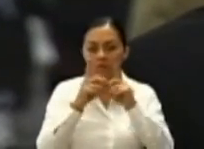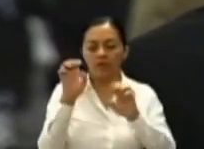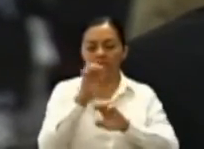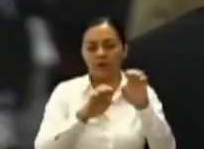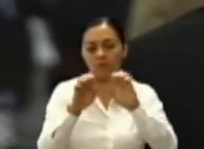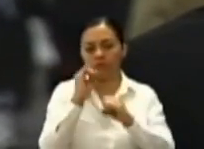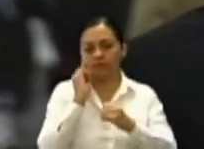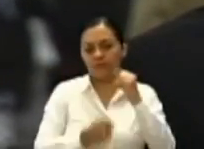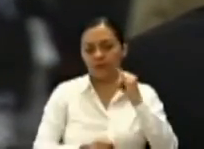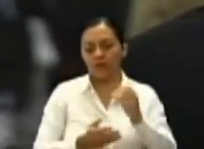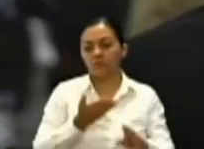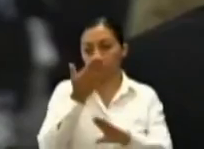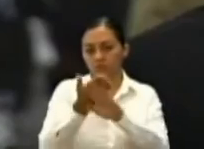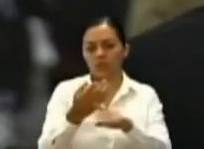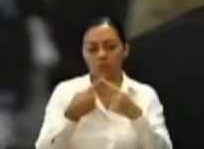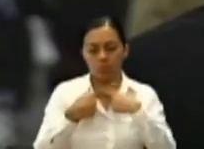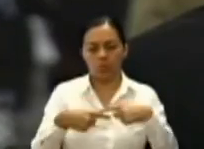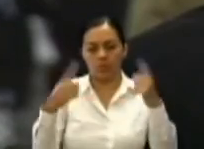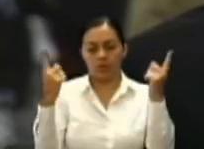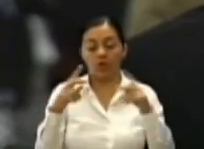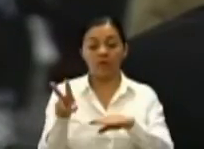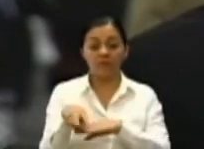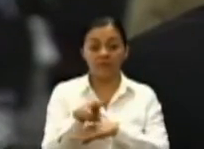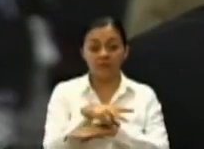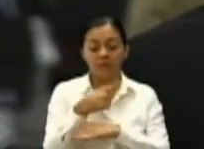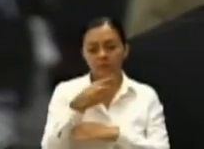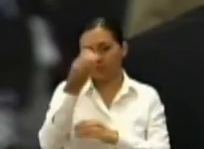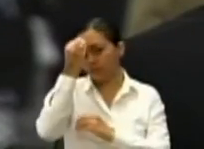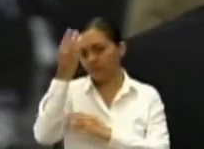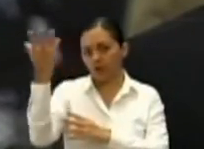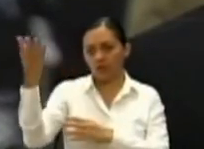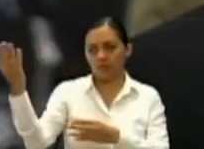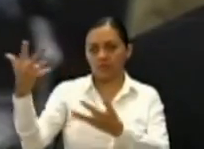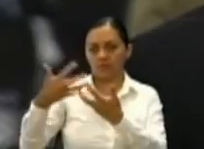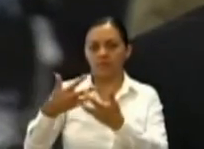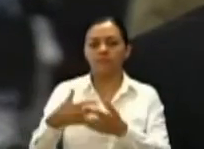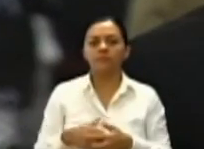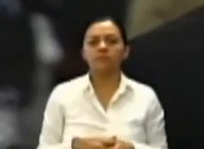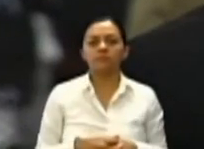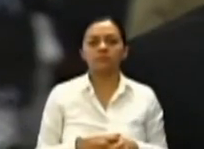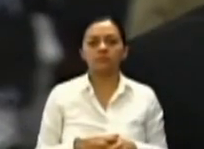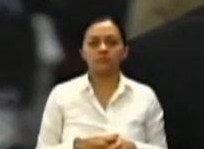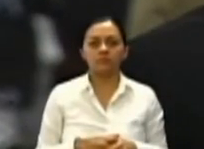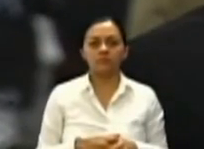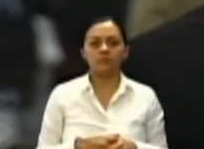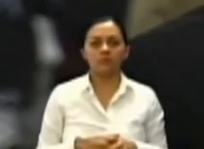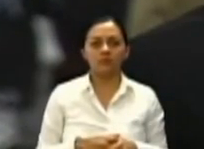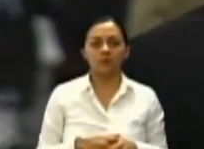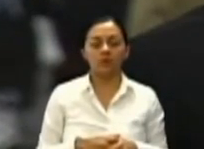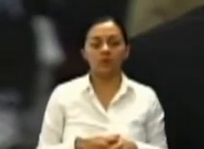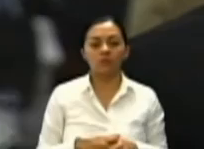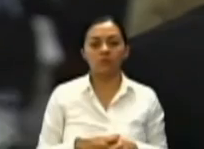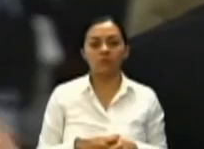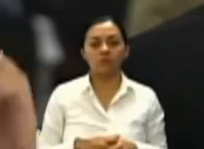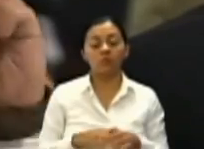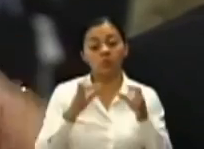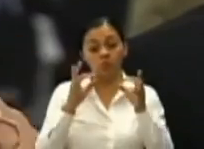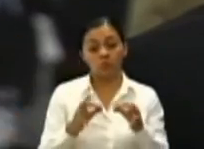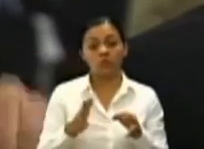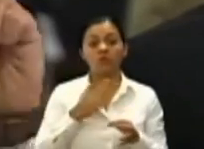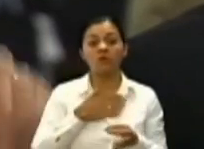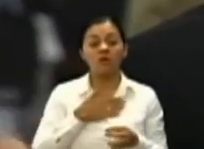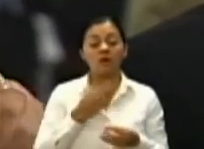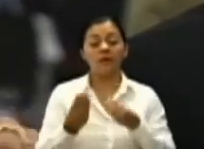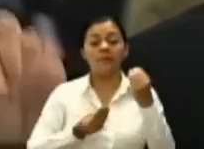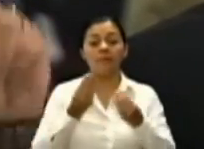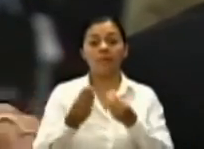presidente y a su vez también el fiscal ha pedido que se le haga un informe en el caso de proceder entonces precisamente nosotros queremos confirmar